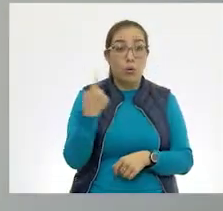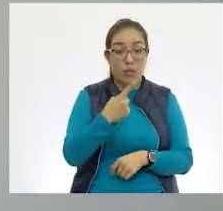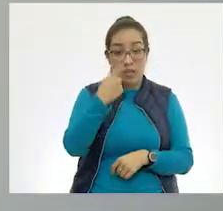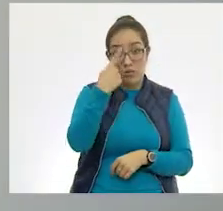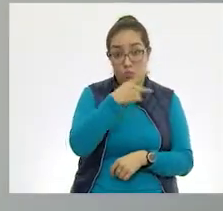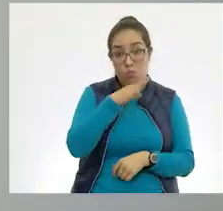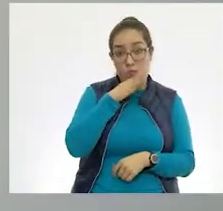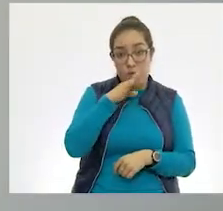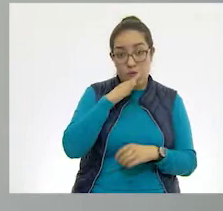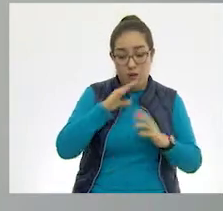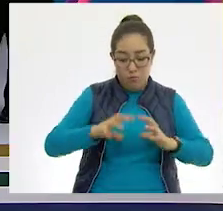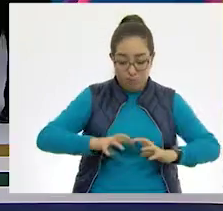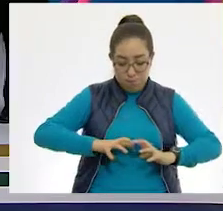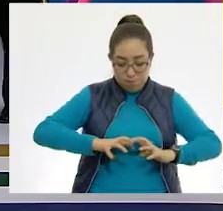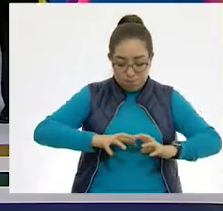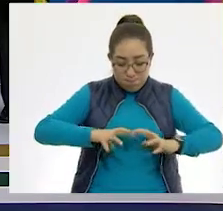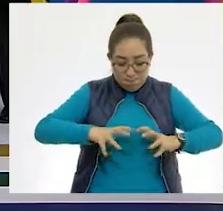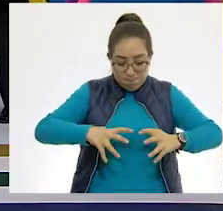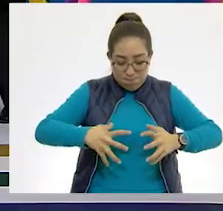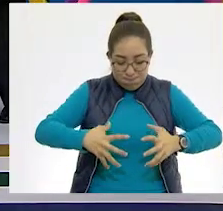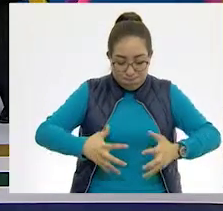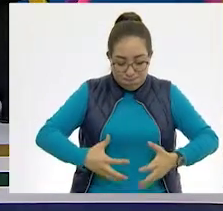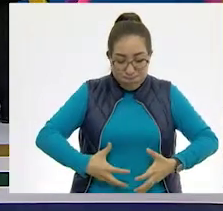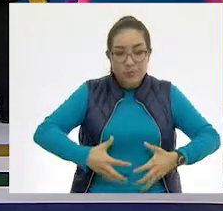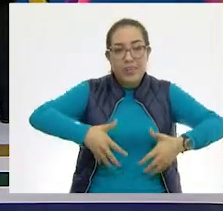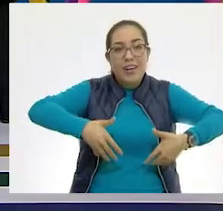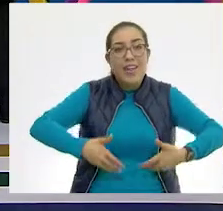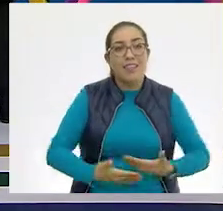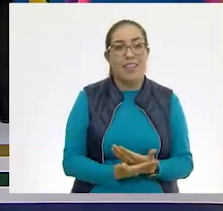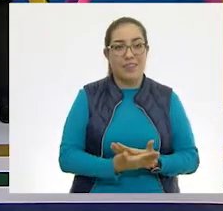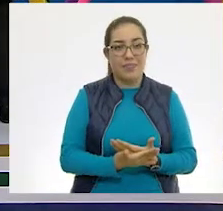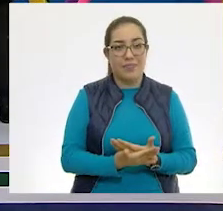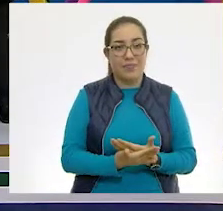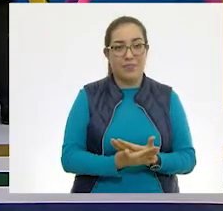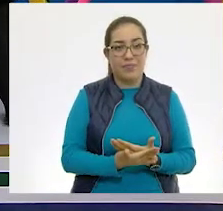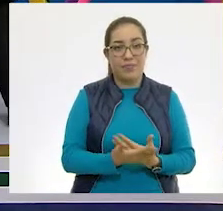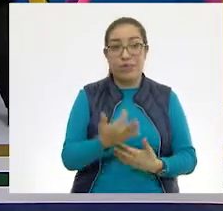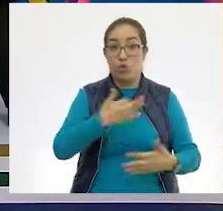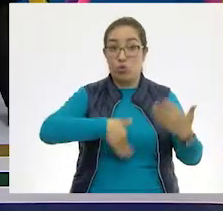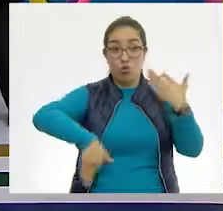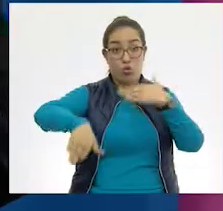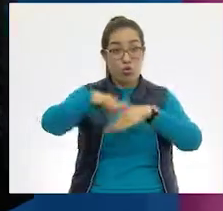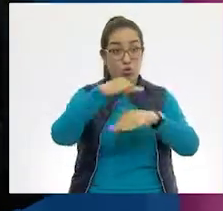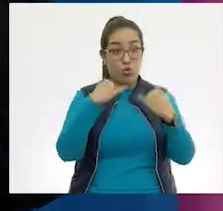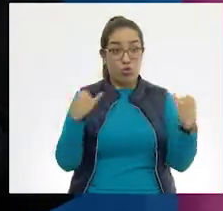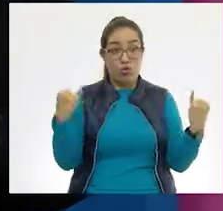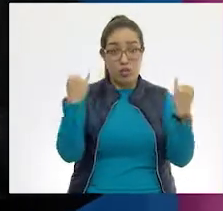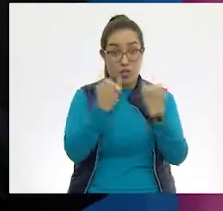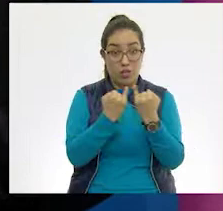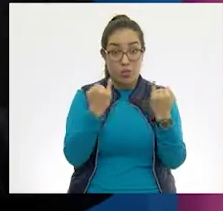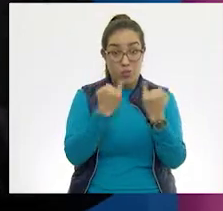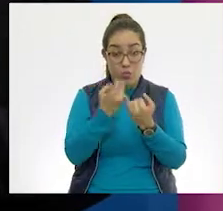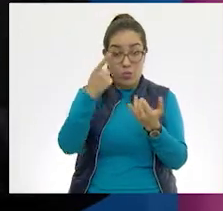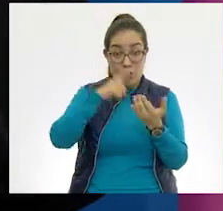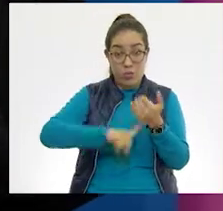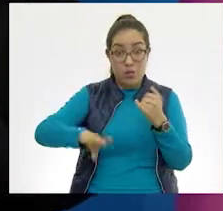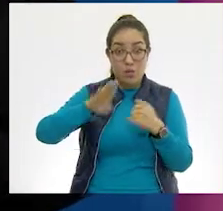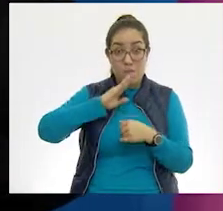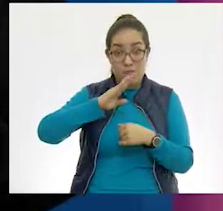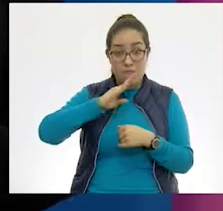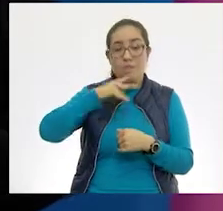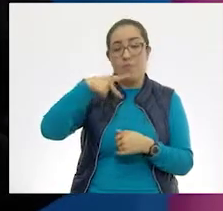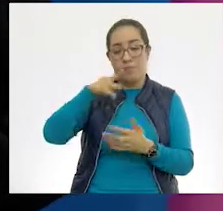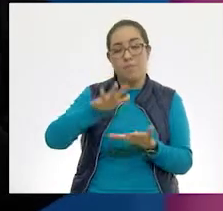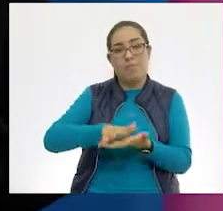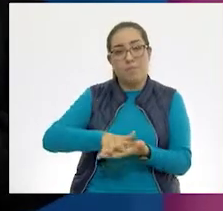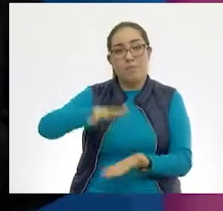cuerpo de la madre. Directamente dentro del cuerpo de la madre. No todos los mamíferos nacen directamente de la madre, pero sí la gran